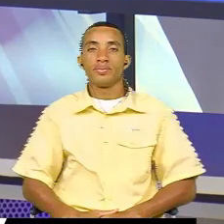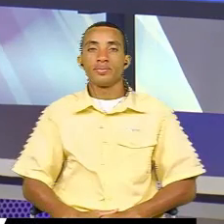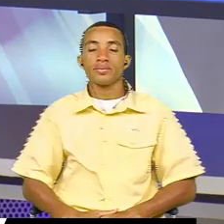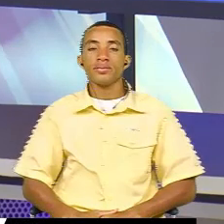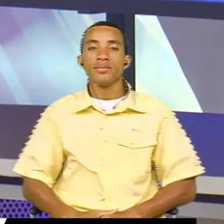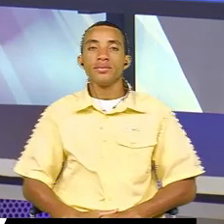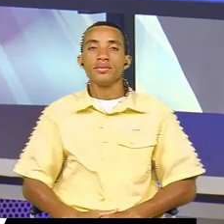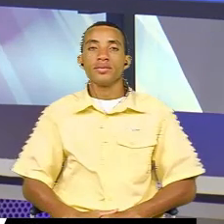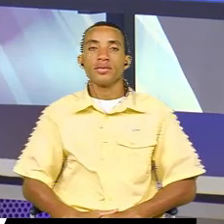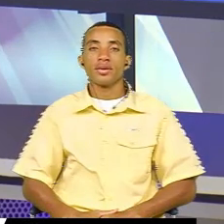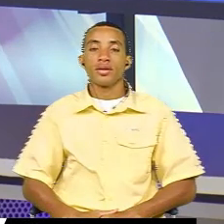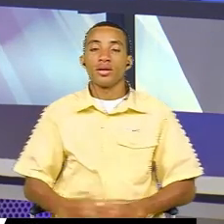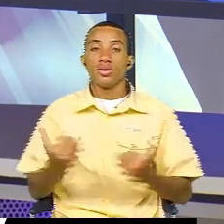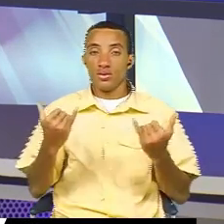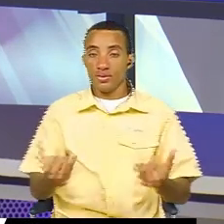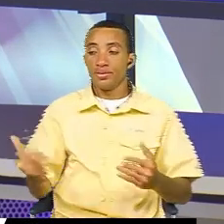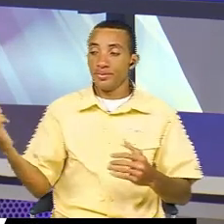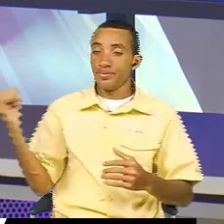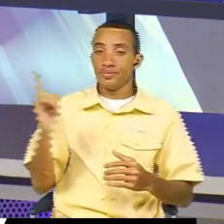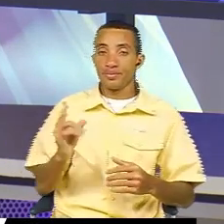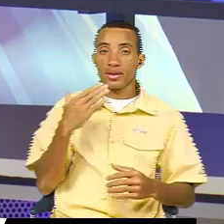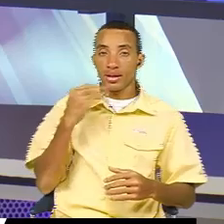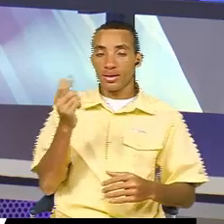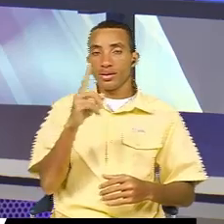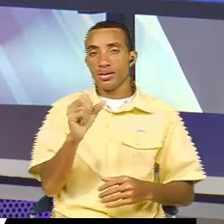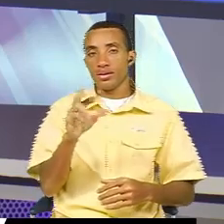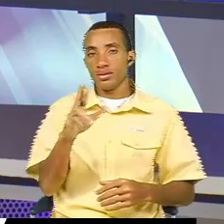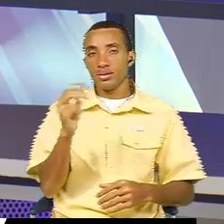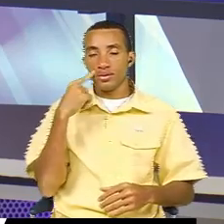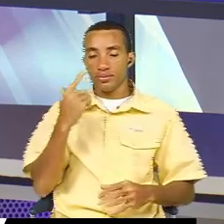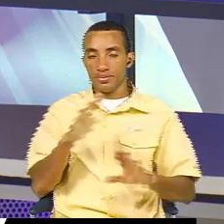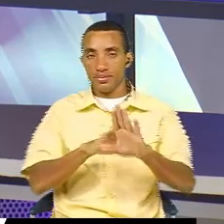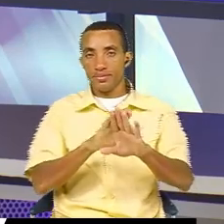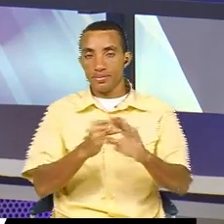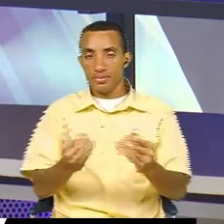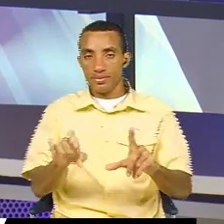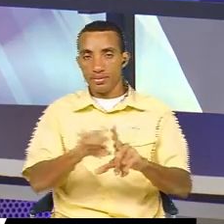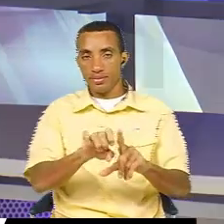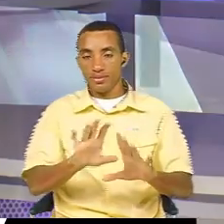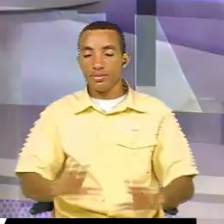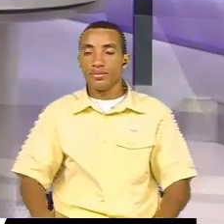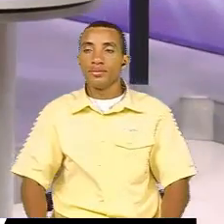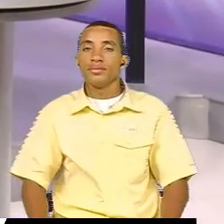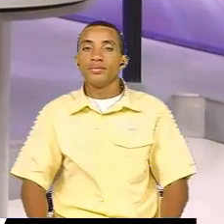Y ya viene Sara Narváez con la buena información de cultura y entretenimiento en La Mira. Ya volvemos a Enlace Noticias.